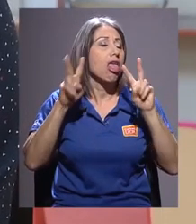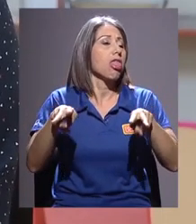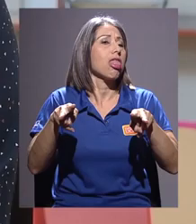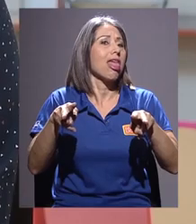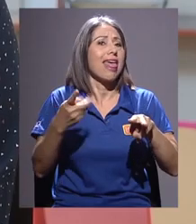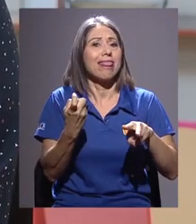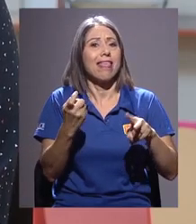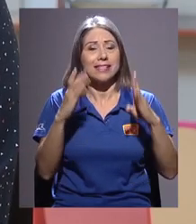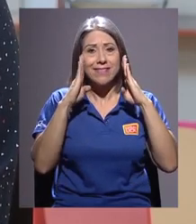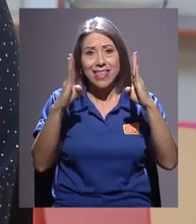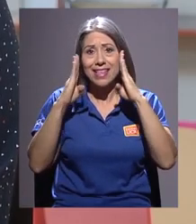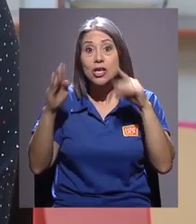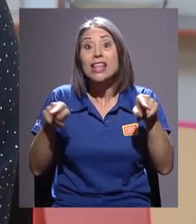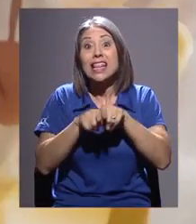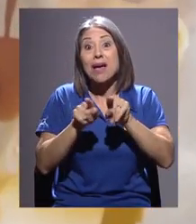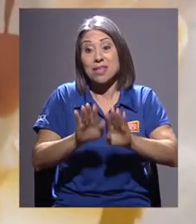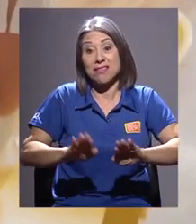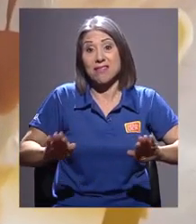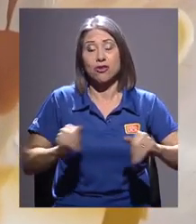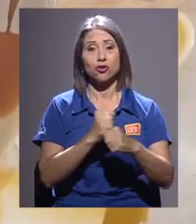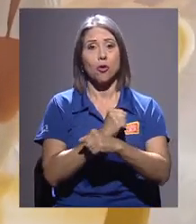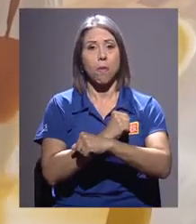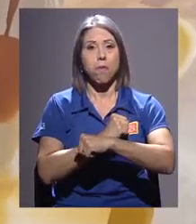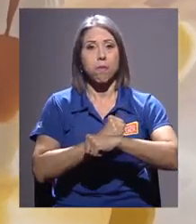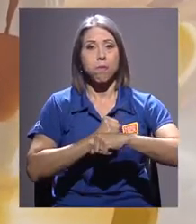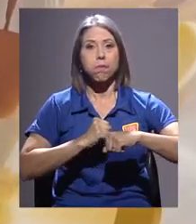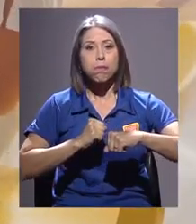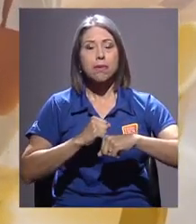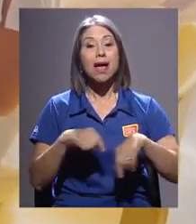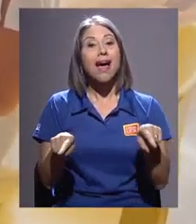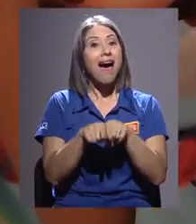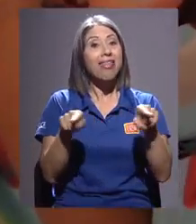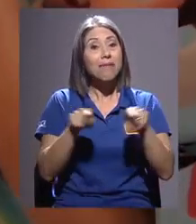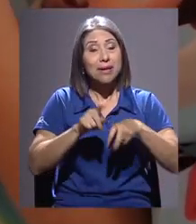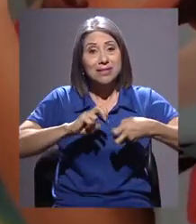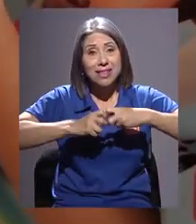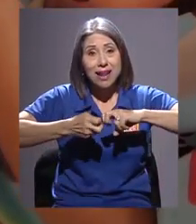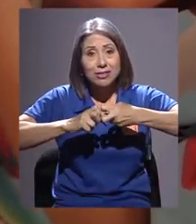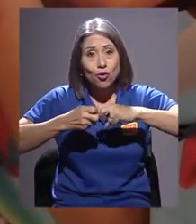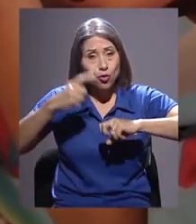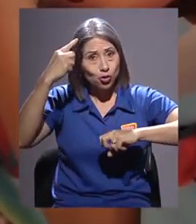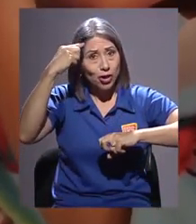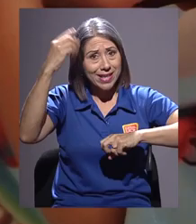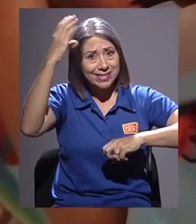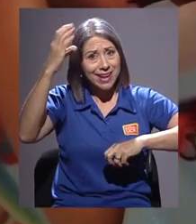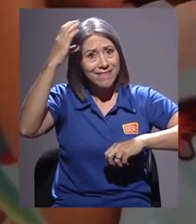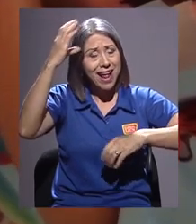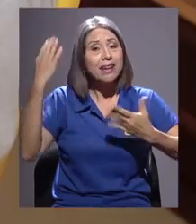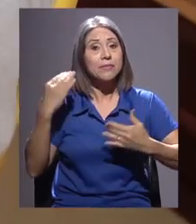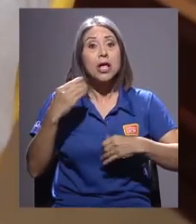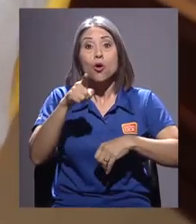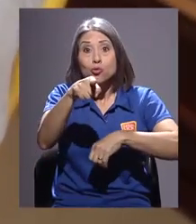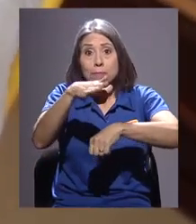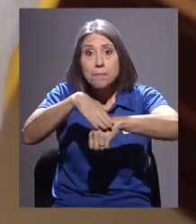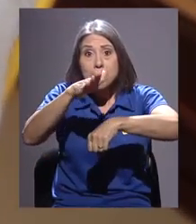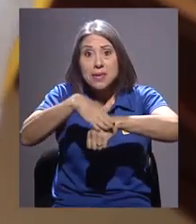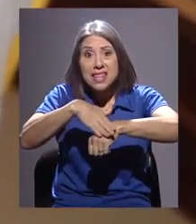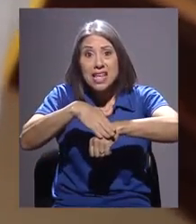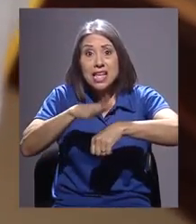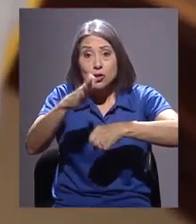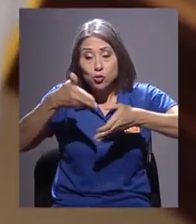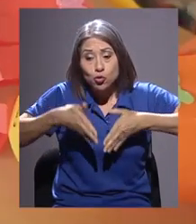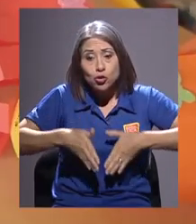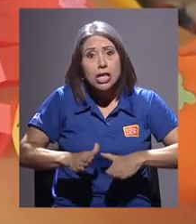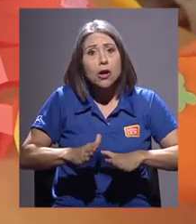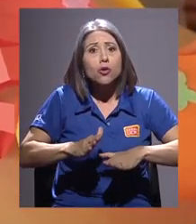a la obesidad de los niños y niñas. Además de los trastornos a nivel cerebral, dejar que sus hijos pasen horas